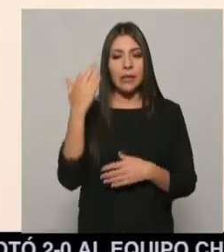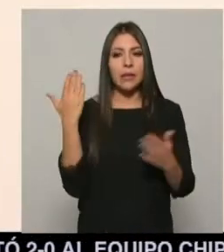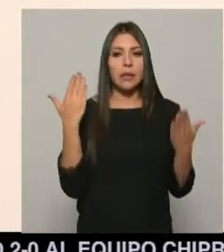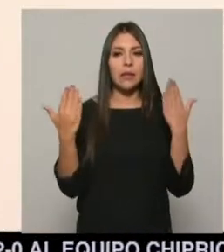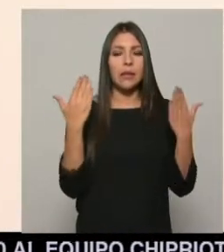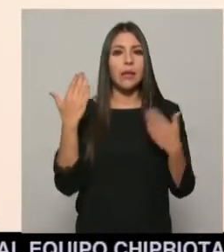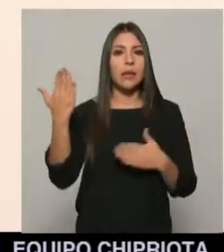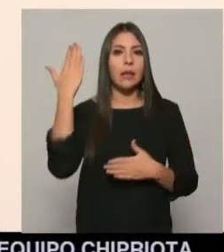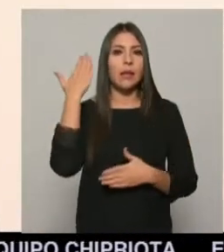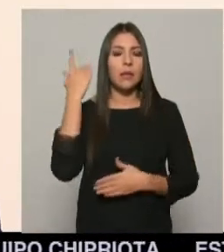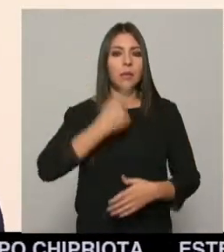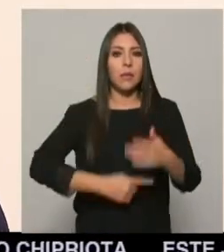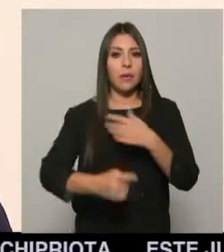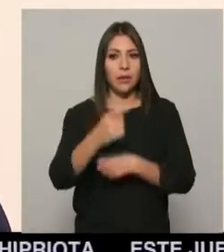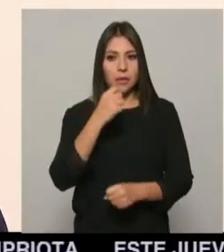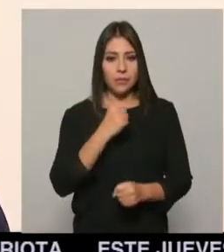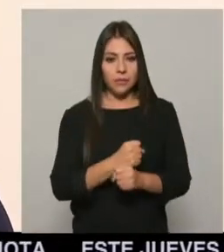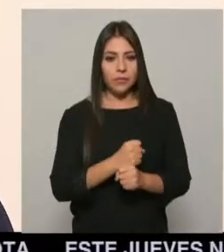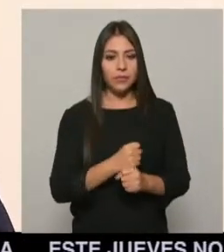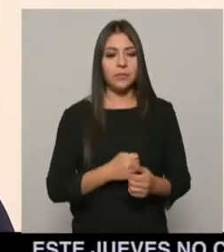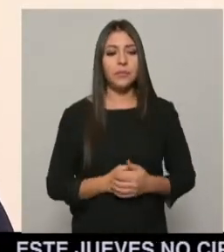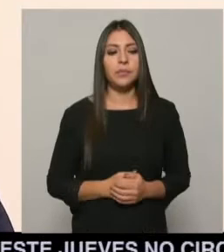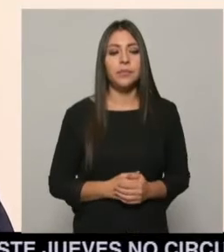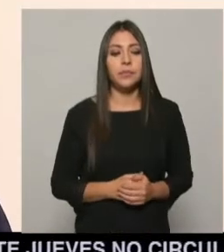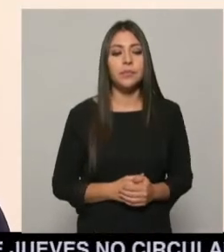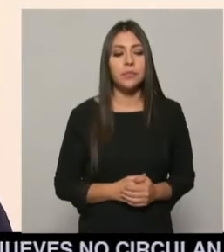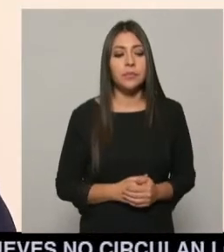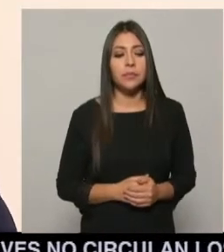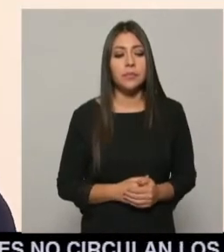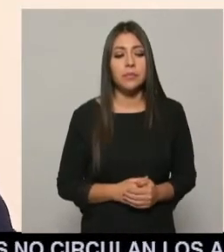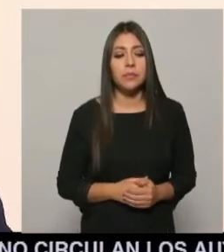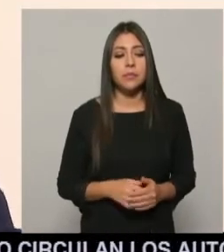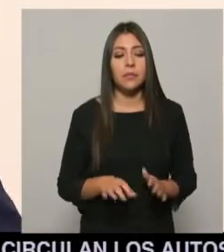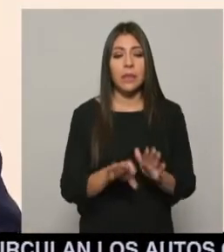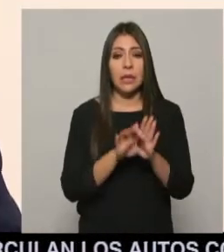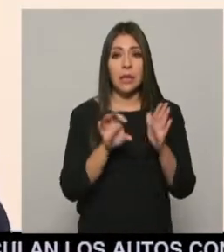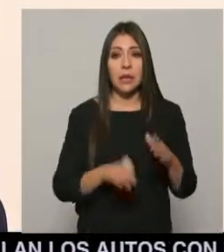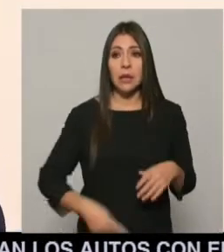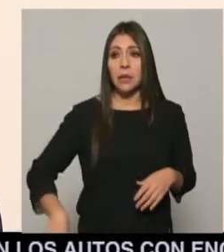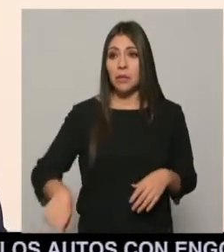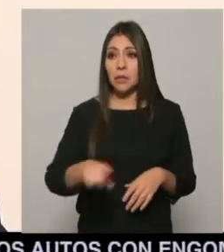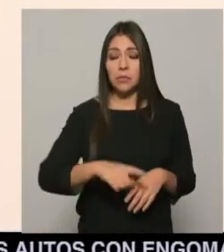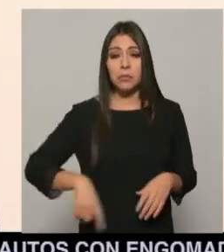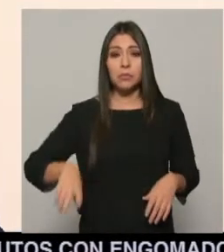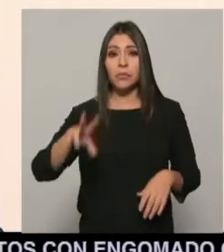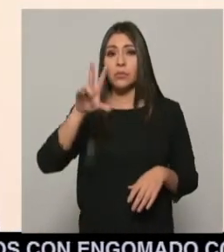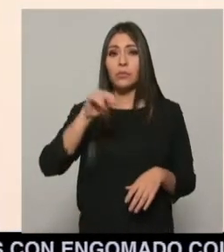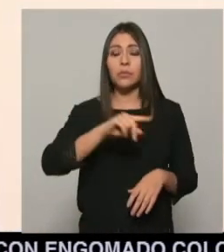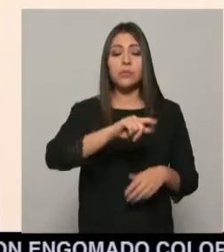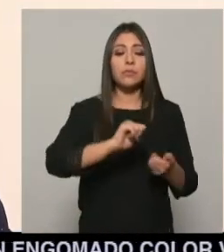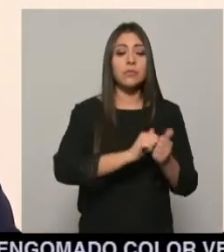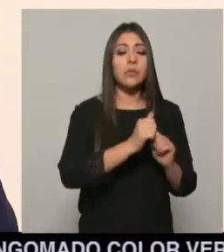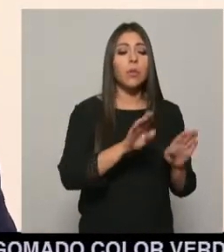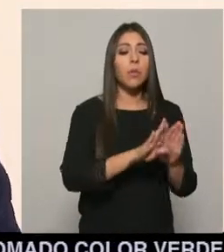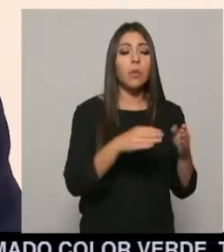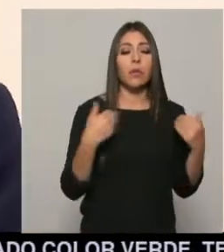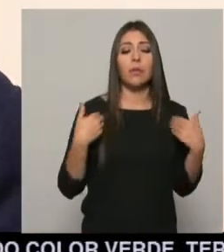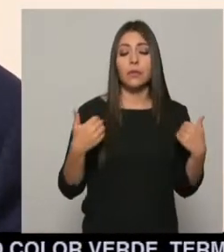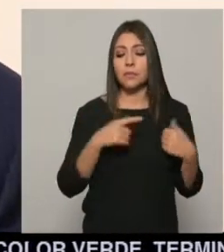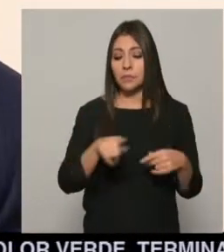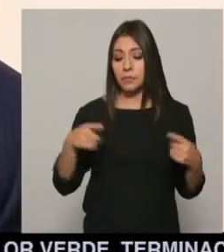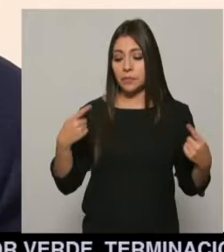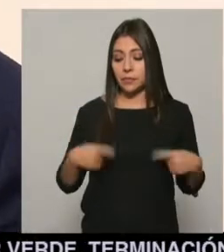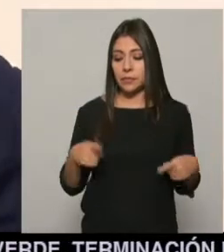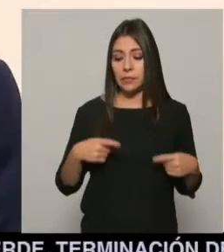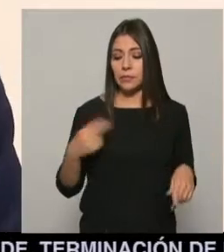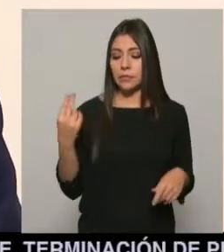año anterior. Es decir, si no logramos entender y hacer entender a quienes hoy están gobernando que tienen